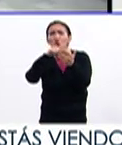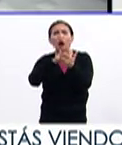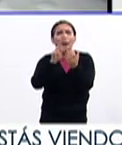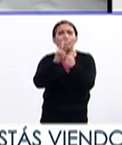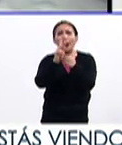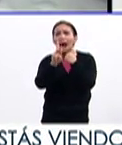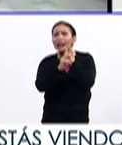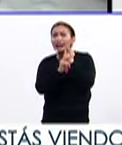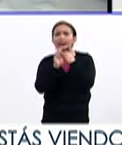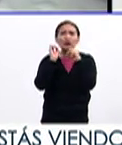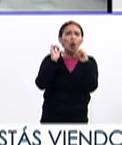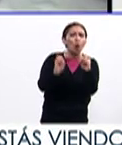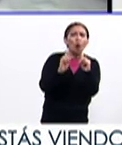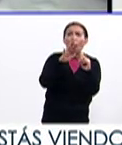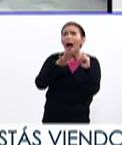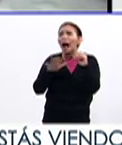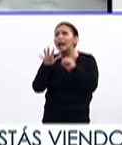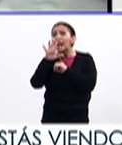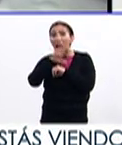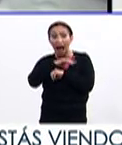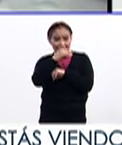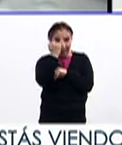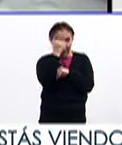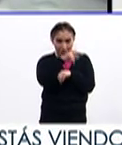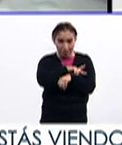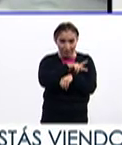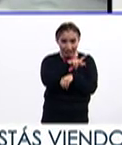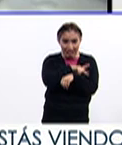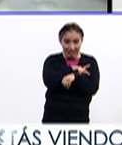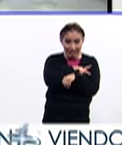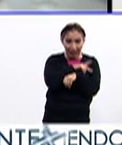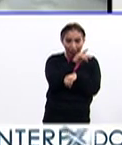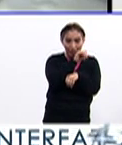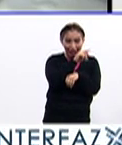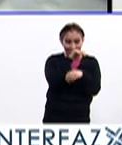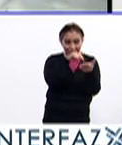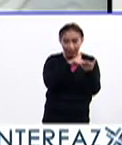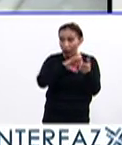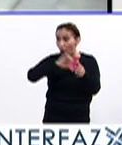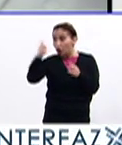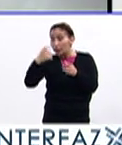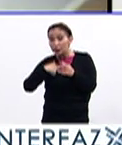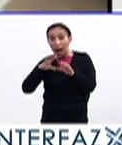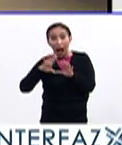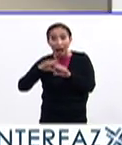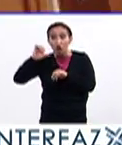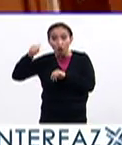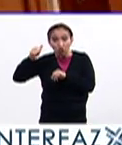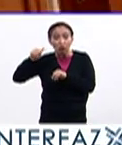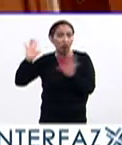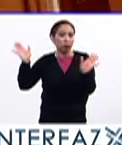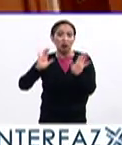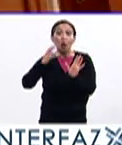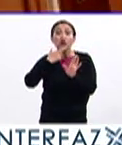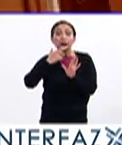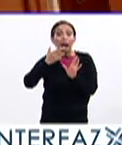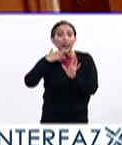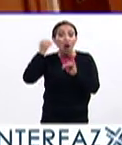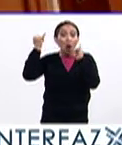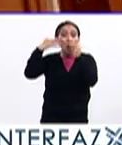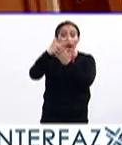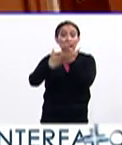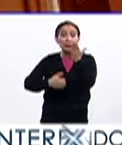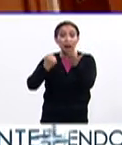país, en ningún otro ámbito, la idea que está codificada en la patente haya sido utilizada o creada